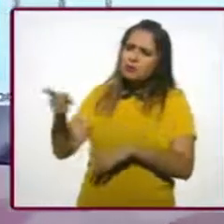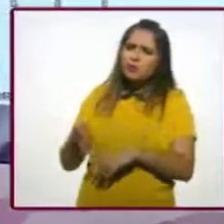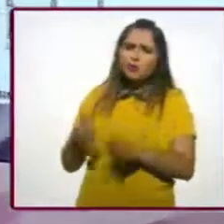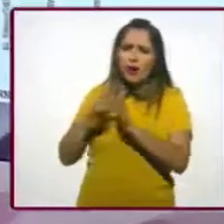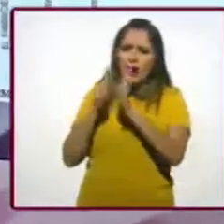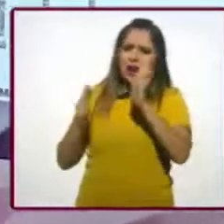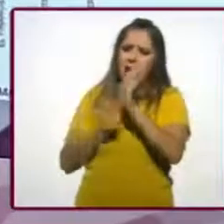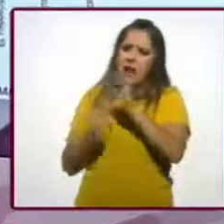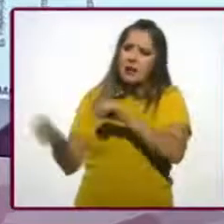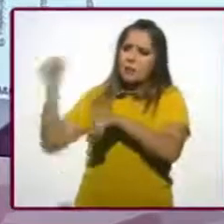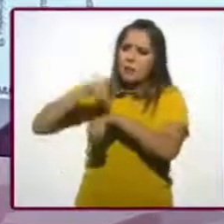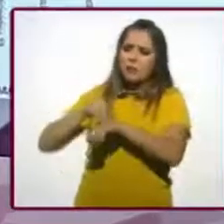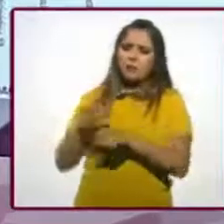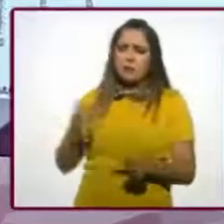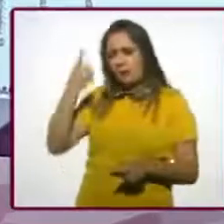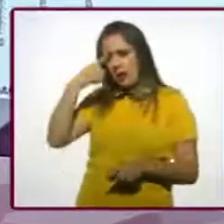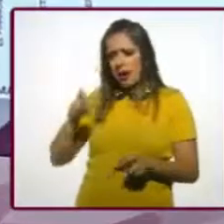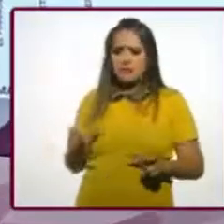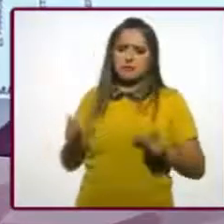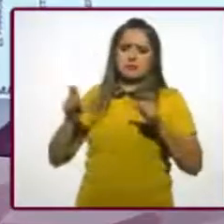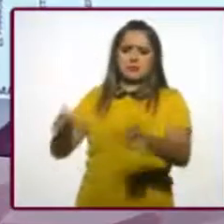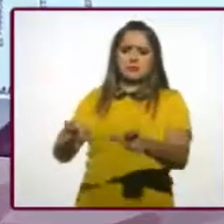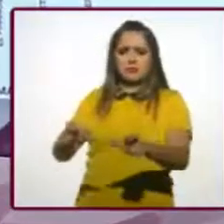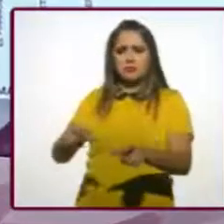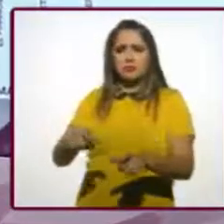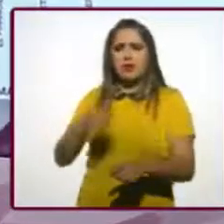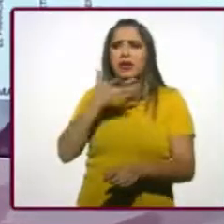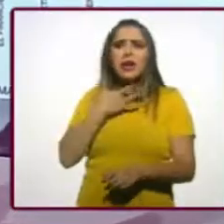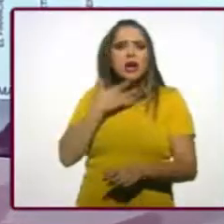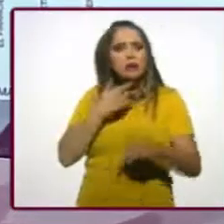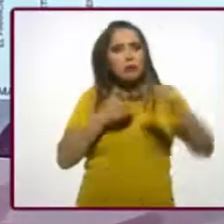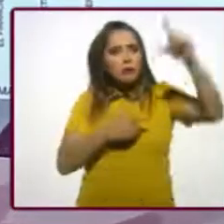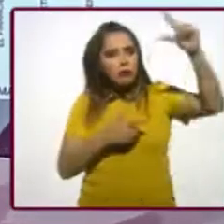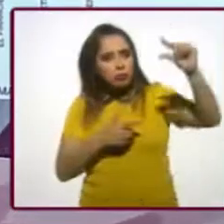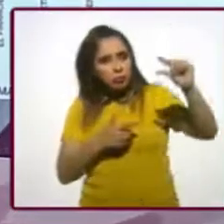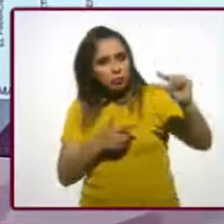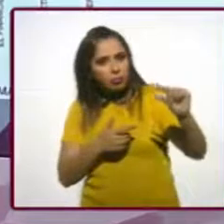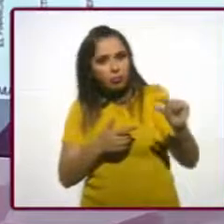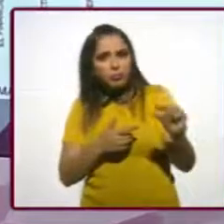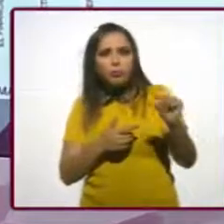polémica del desabasto de la gasolina, por el cual algunos ciudadanos están